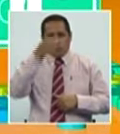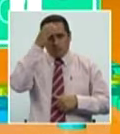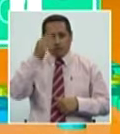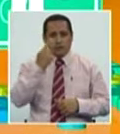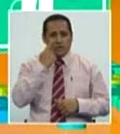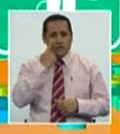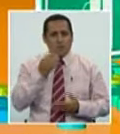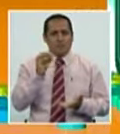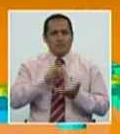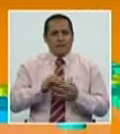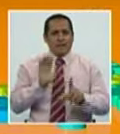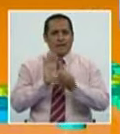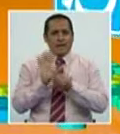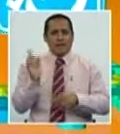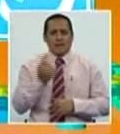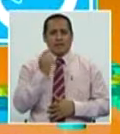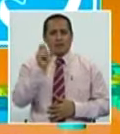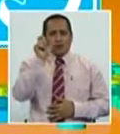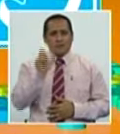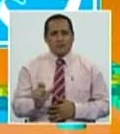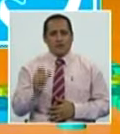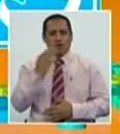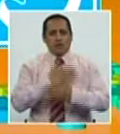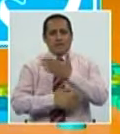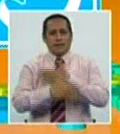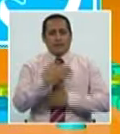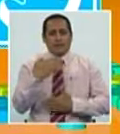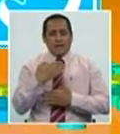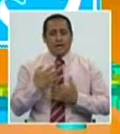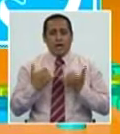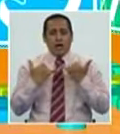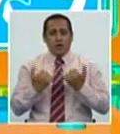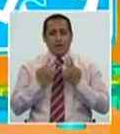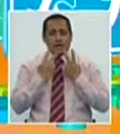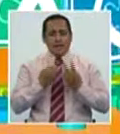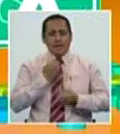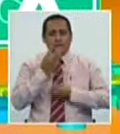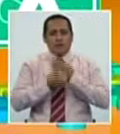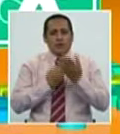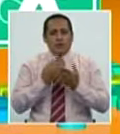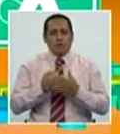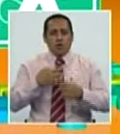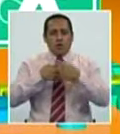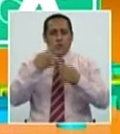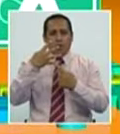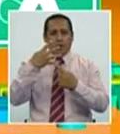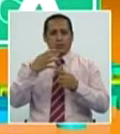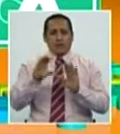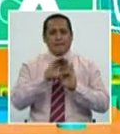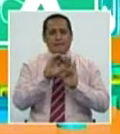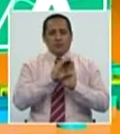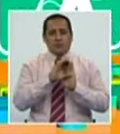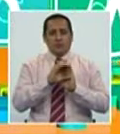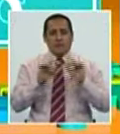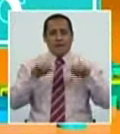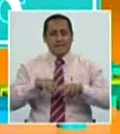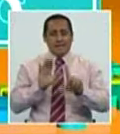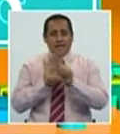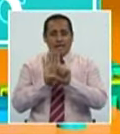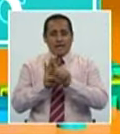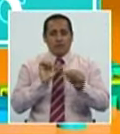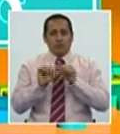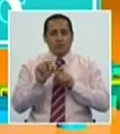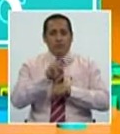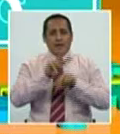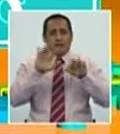Seguiremos conociendo más sobre la nueva Ley General de la Persona con Discapacidad. Esta vez comentaremos el cuarto capítulo. En esta